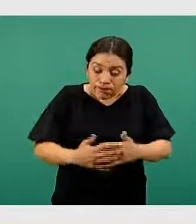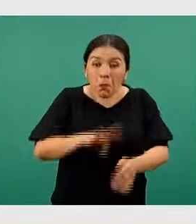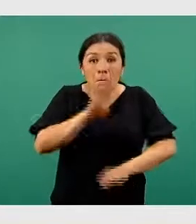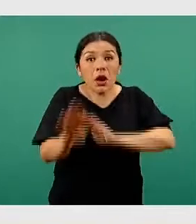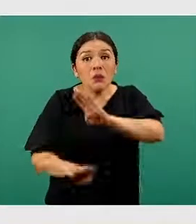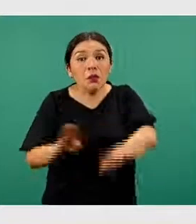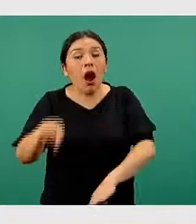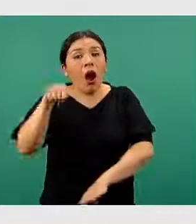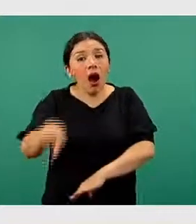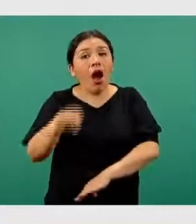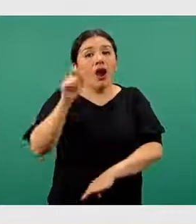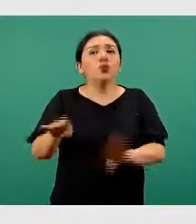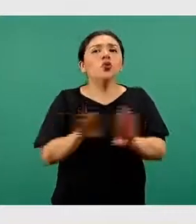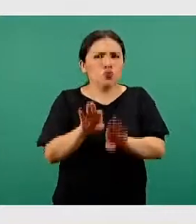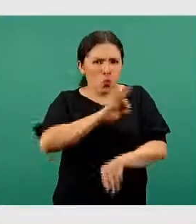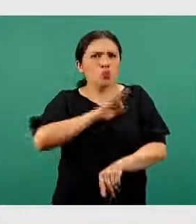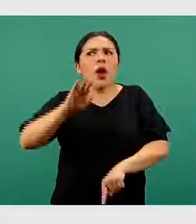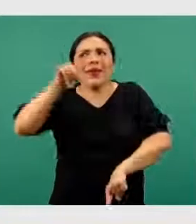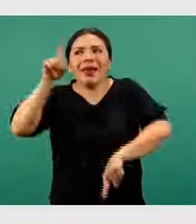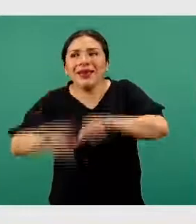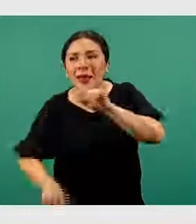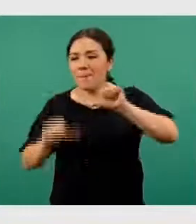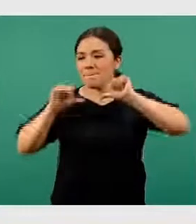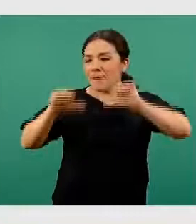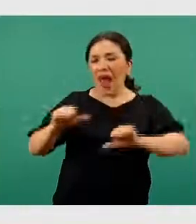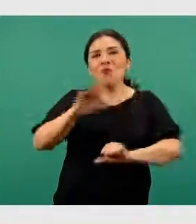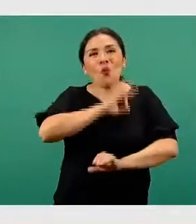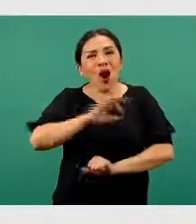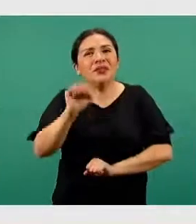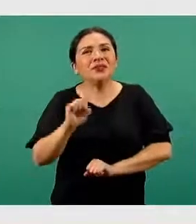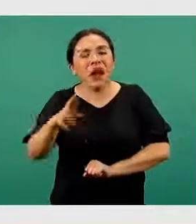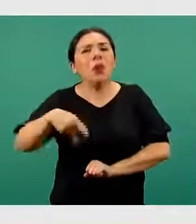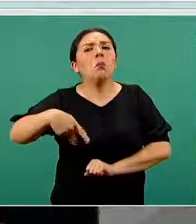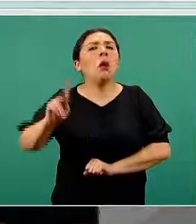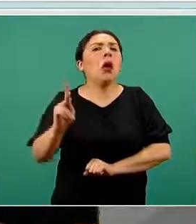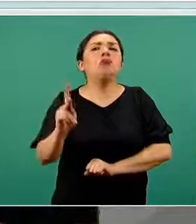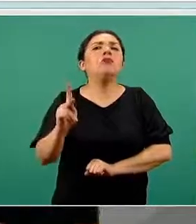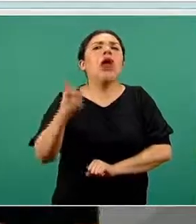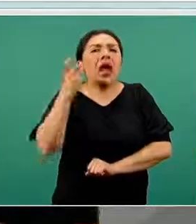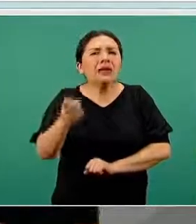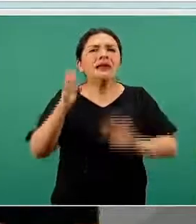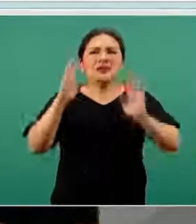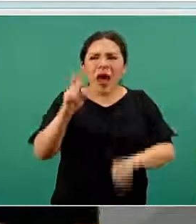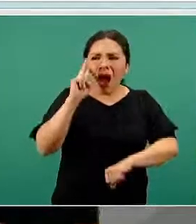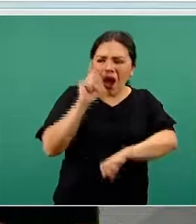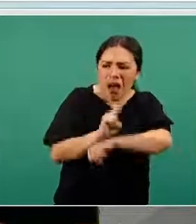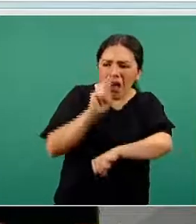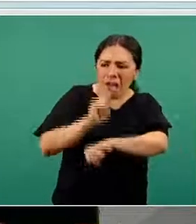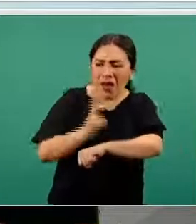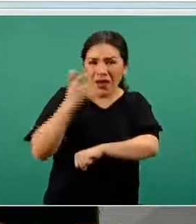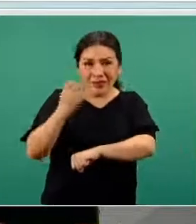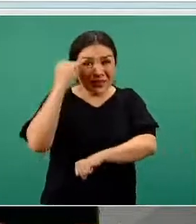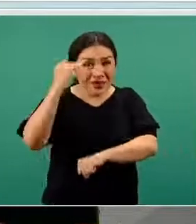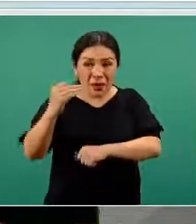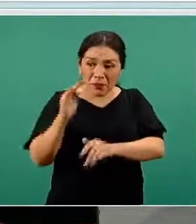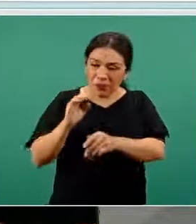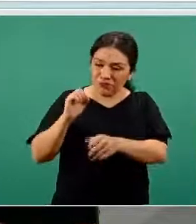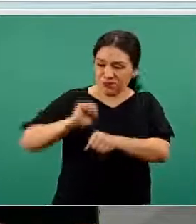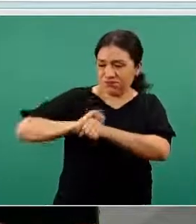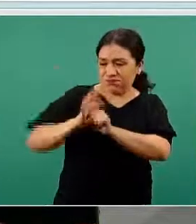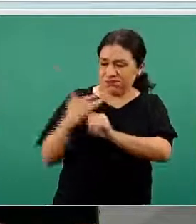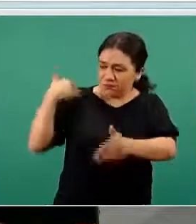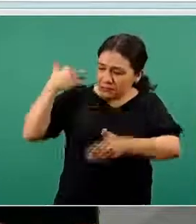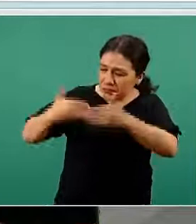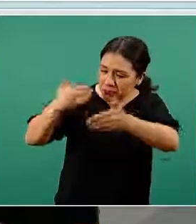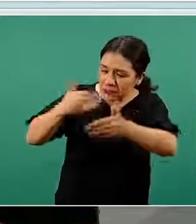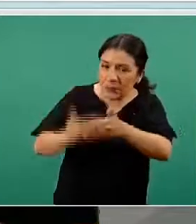consideran muertes evitables y esto que ha sido observado durante la pandemia implica una regresión